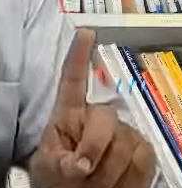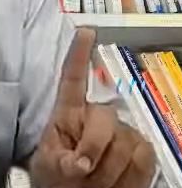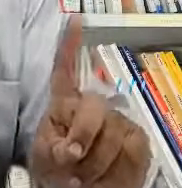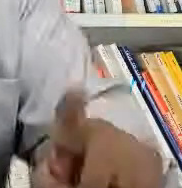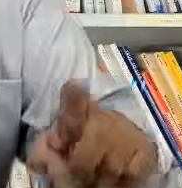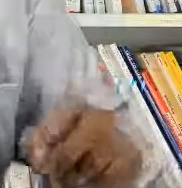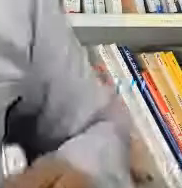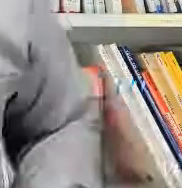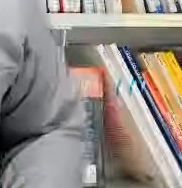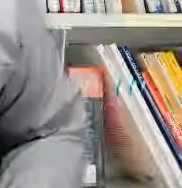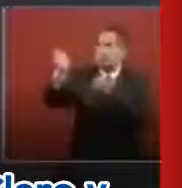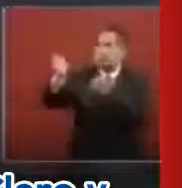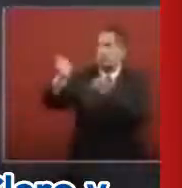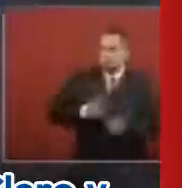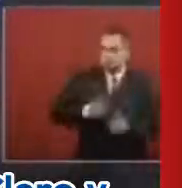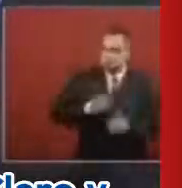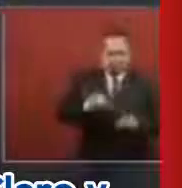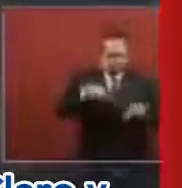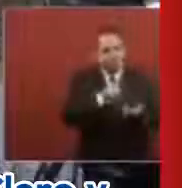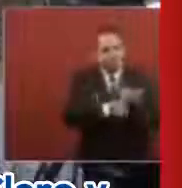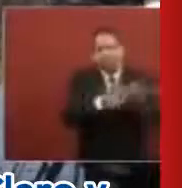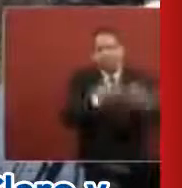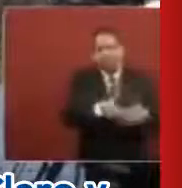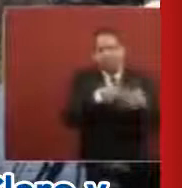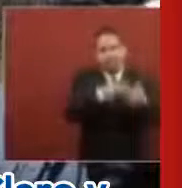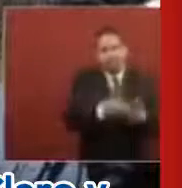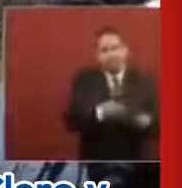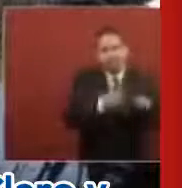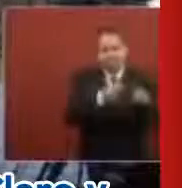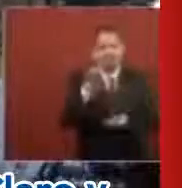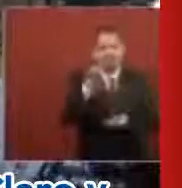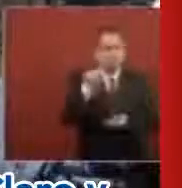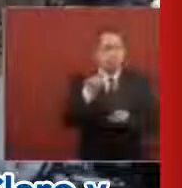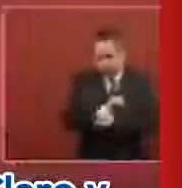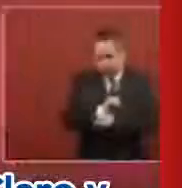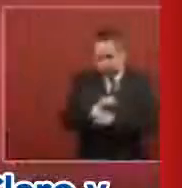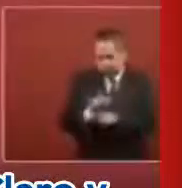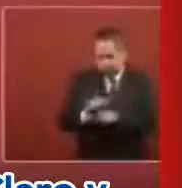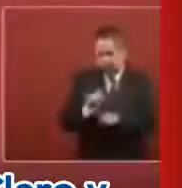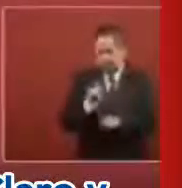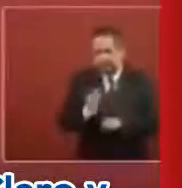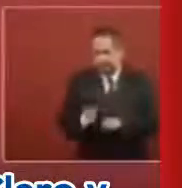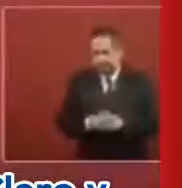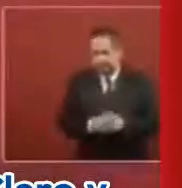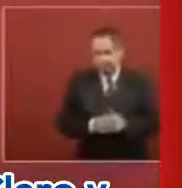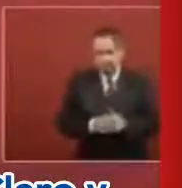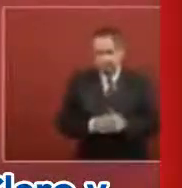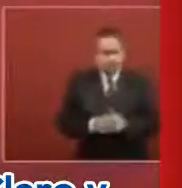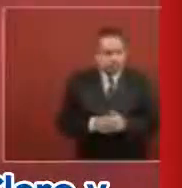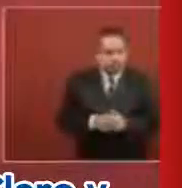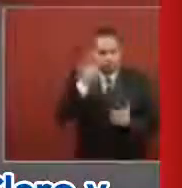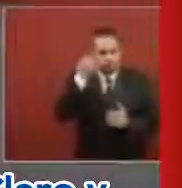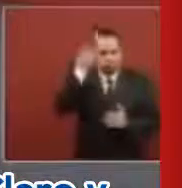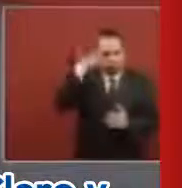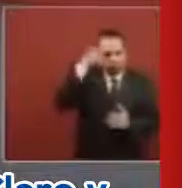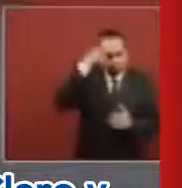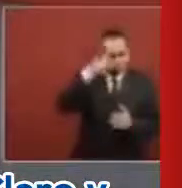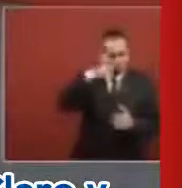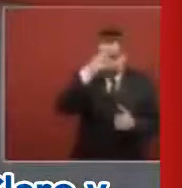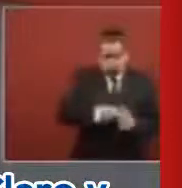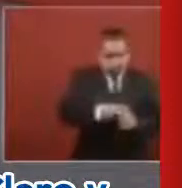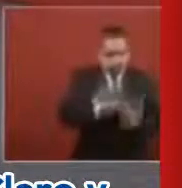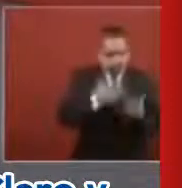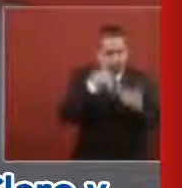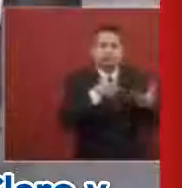tema, y lo escuchamos y lo vemos. Necesitamos de la refinería y no hay la experiencia suficiente en las